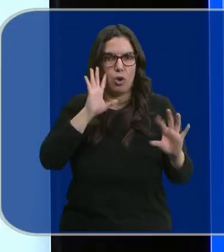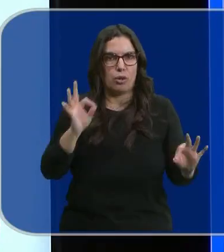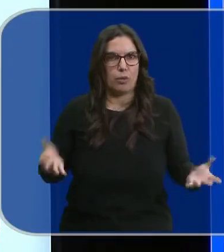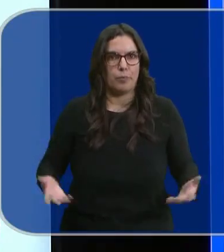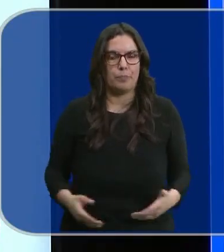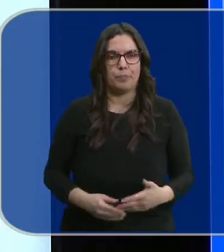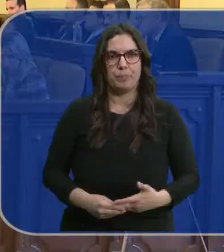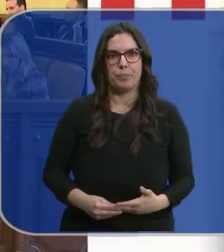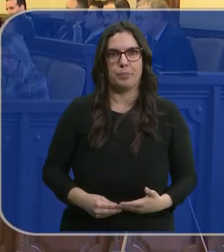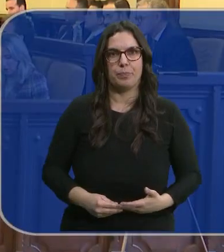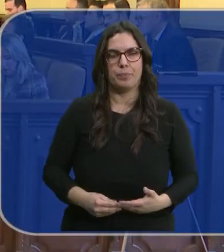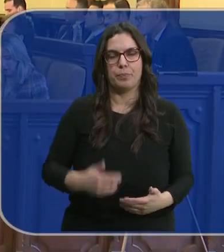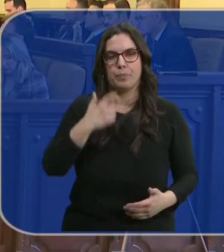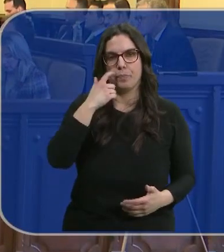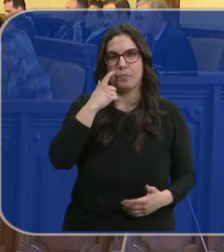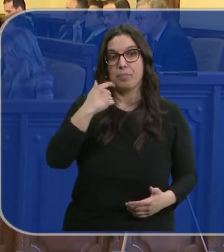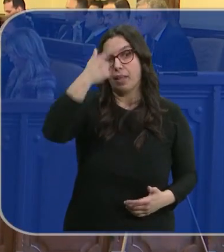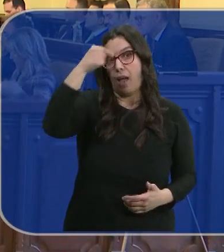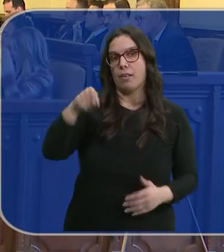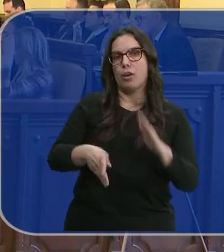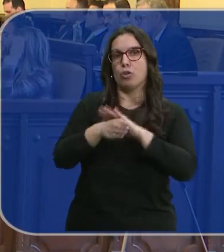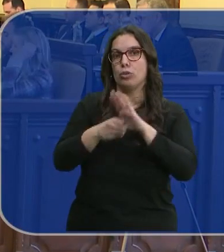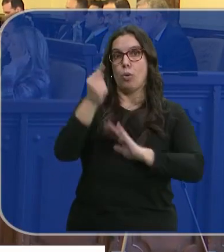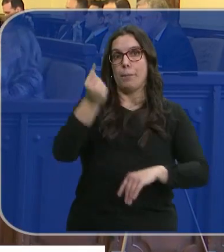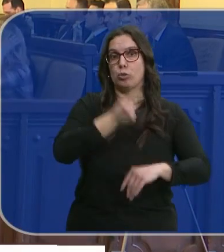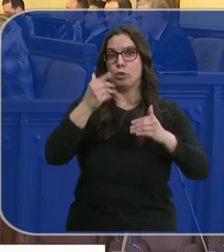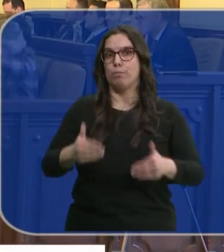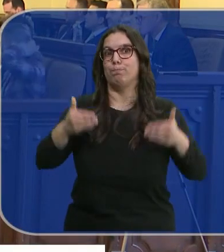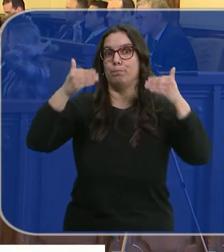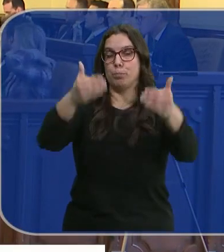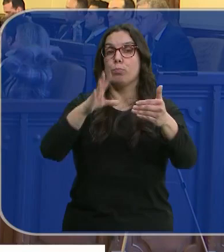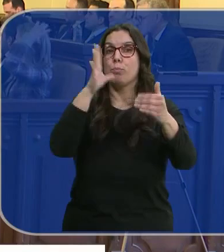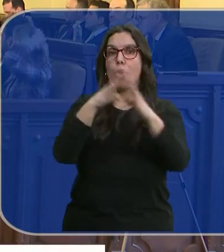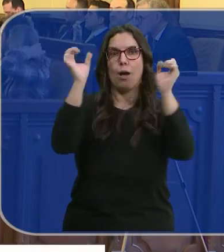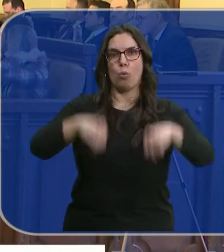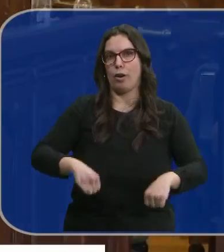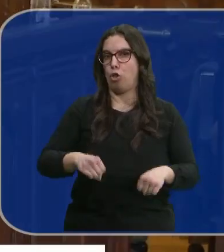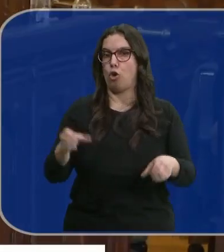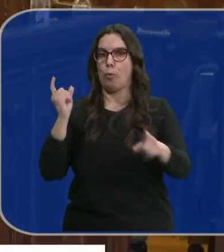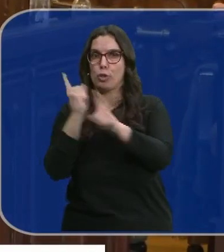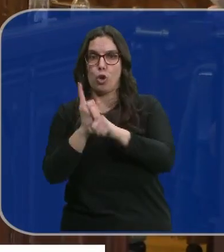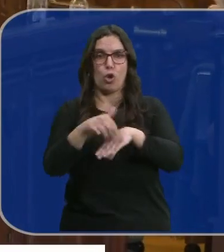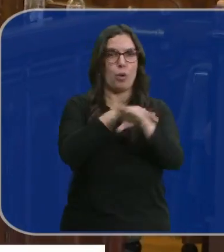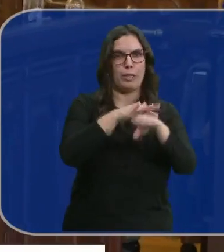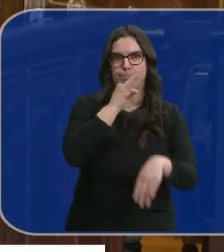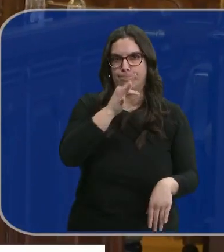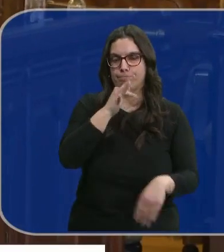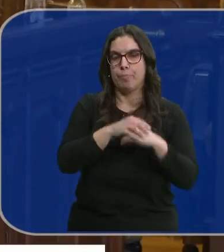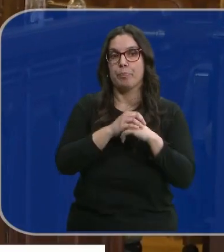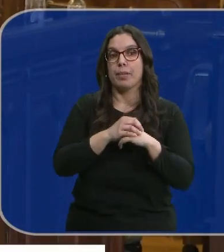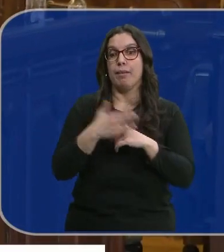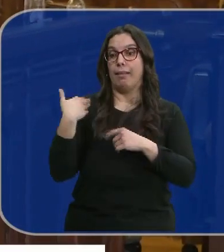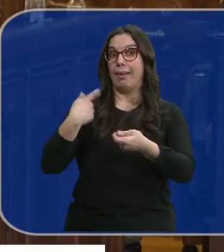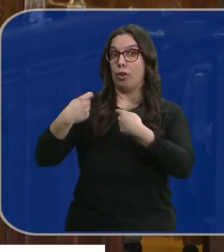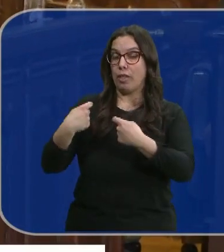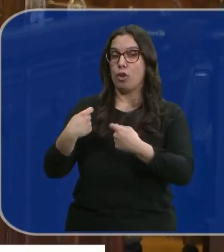empresario. En Ávila siguen con los presupuestos prorrogados. No hay acuerdo entre la oposición y el equipo de gobierno. Tras romperse